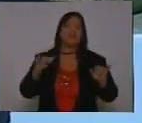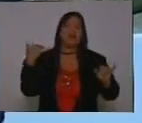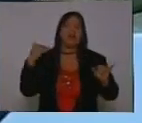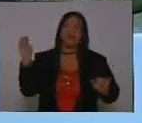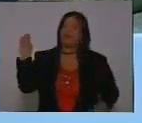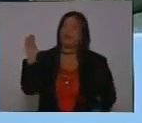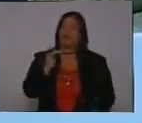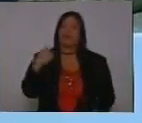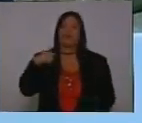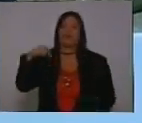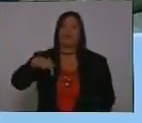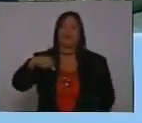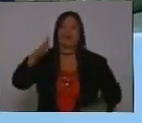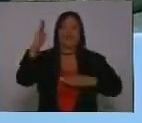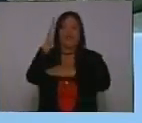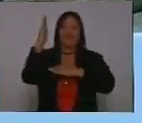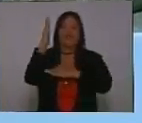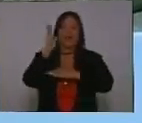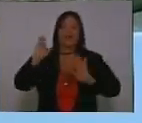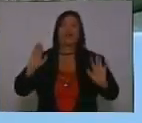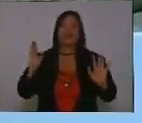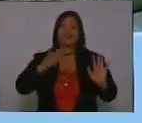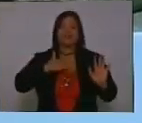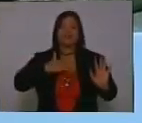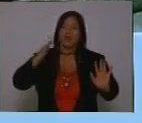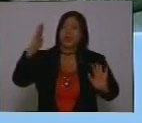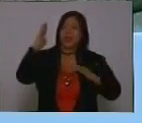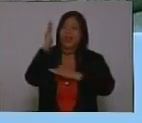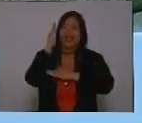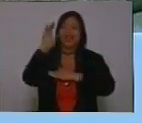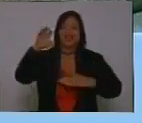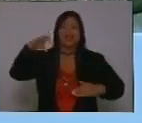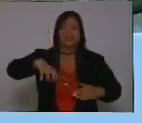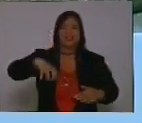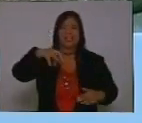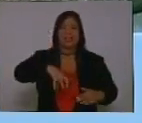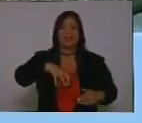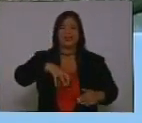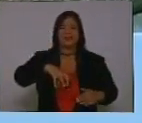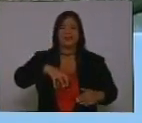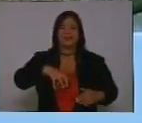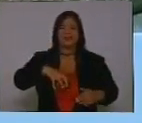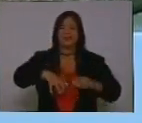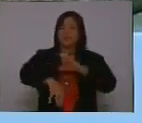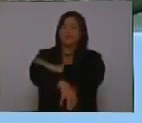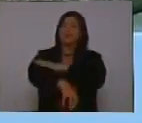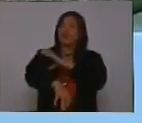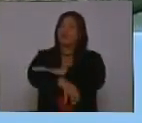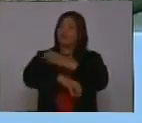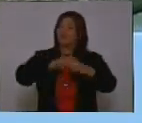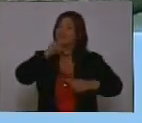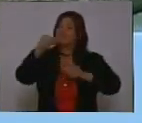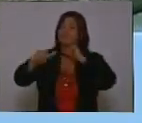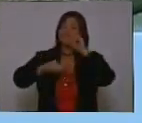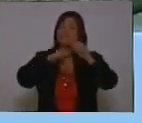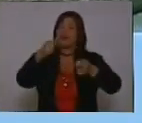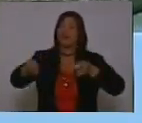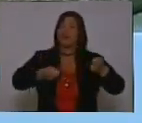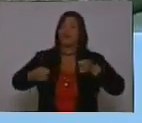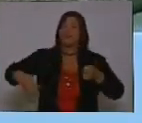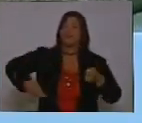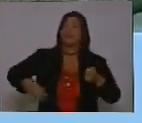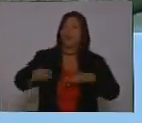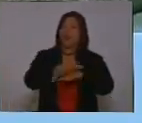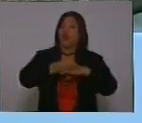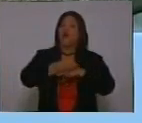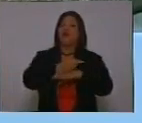pues del estado Lara, un estado que es fascista, un estado que tiene al frente